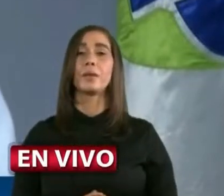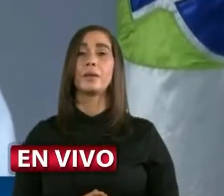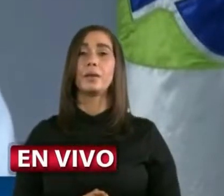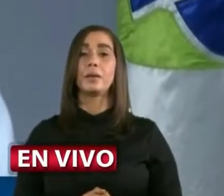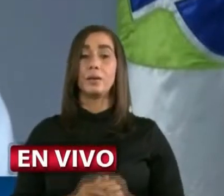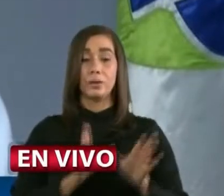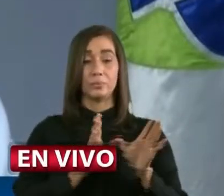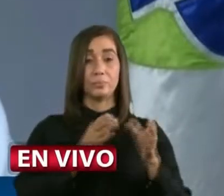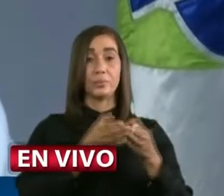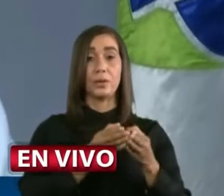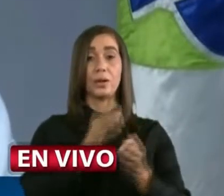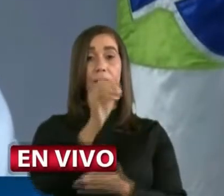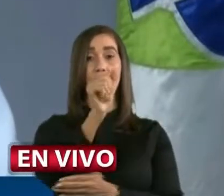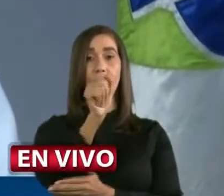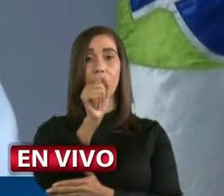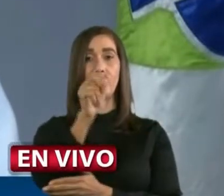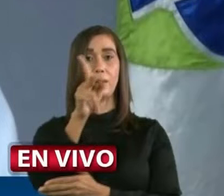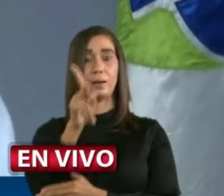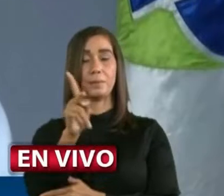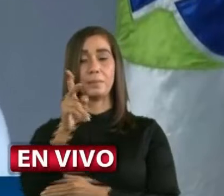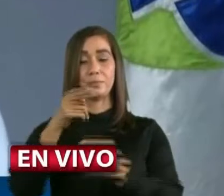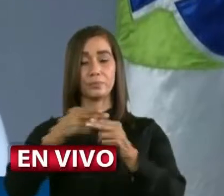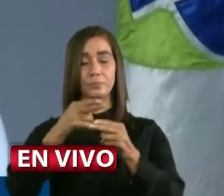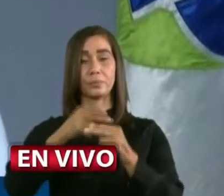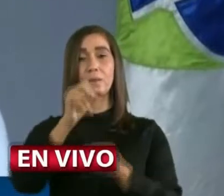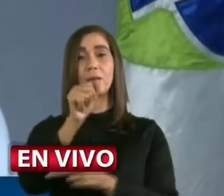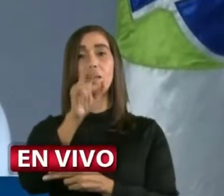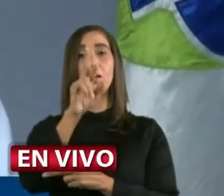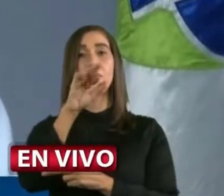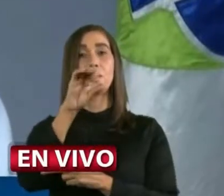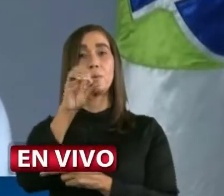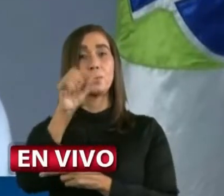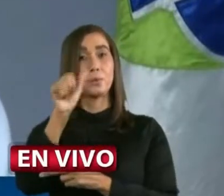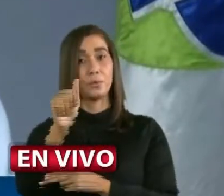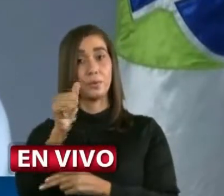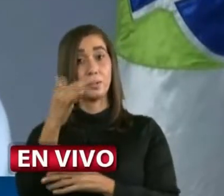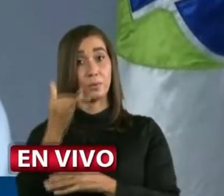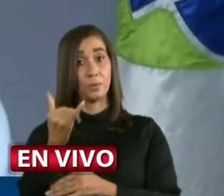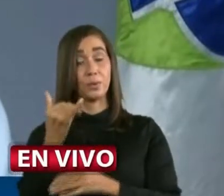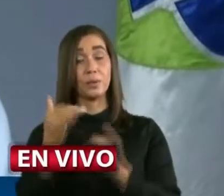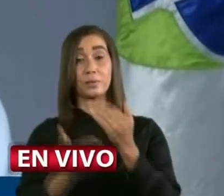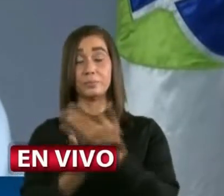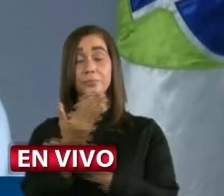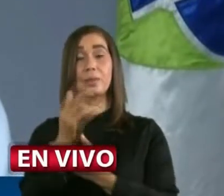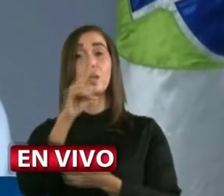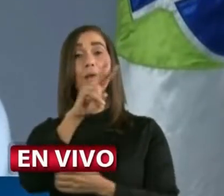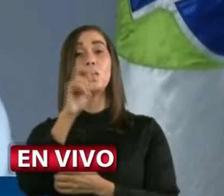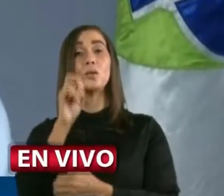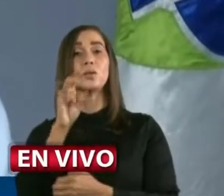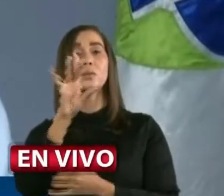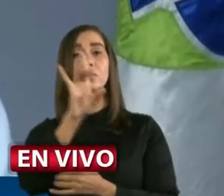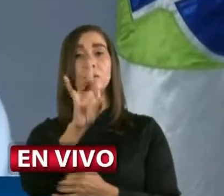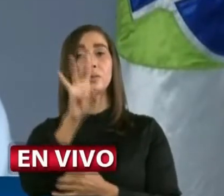la plataforma Aurora, informamos que al corte de esta mañana